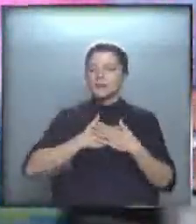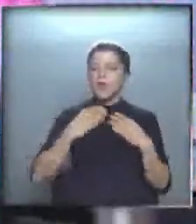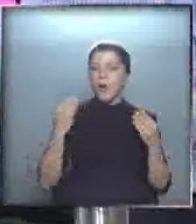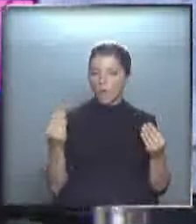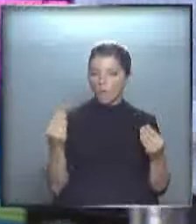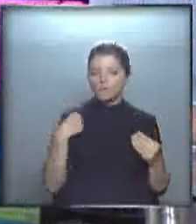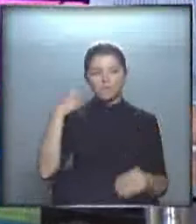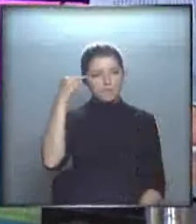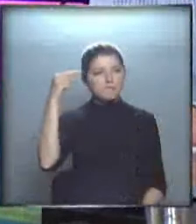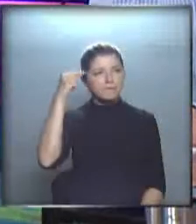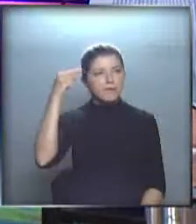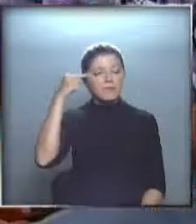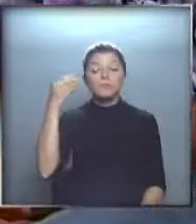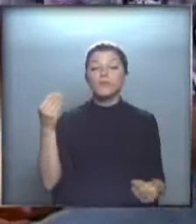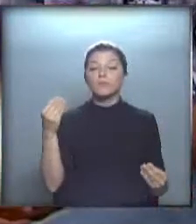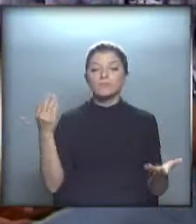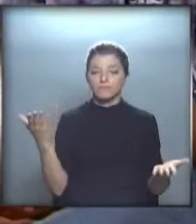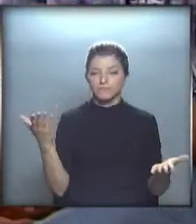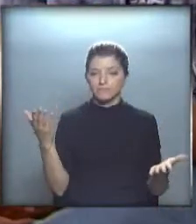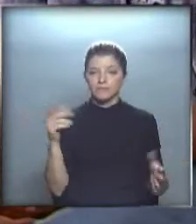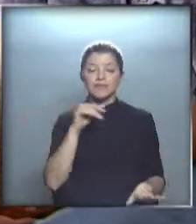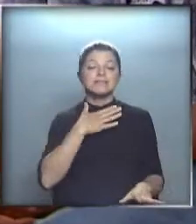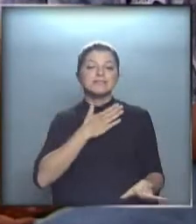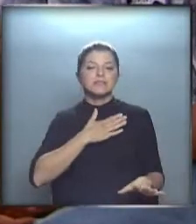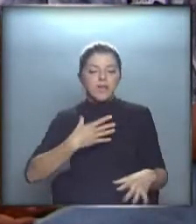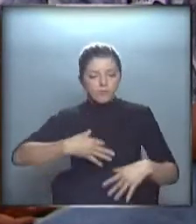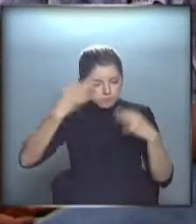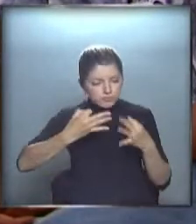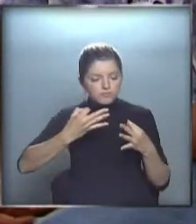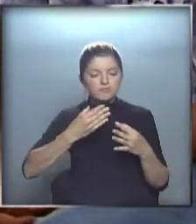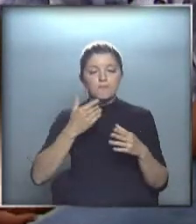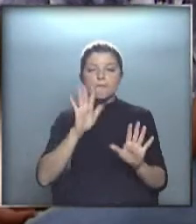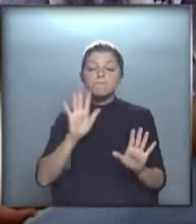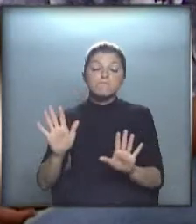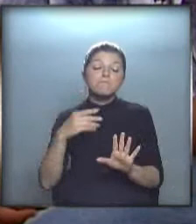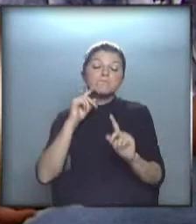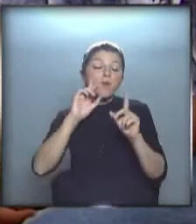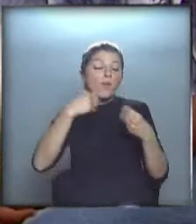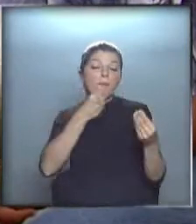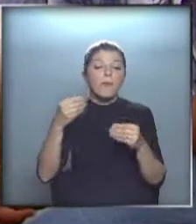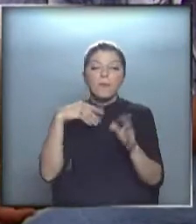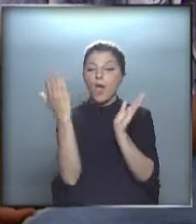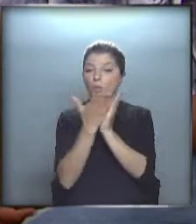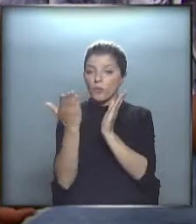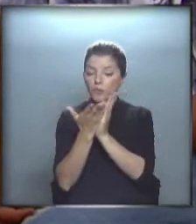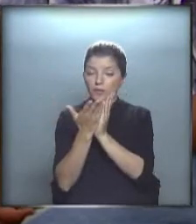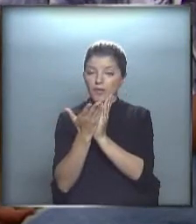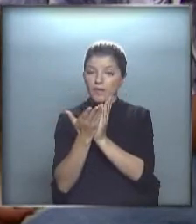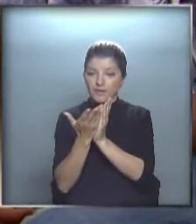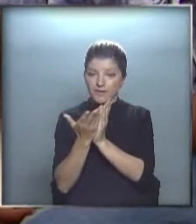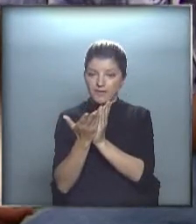están pensando. No sé si preparada, pero me gustaría a mí estudiar una carrera que no tiene nada que ver con